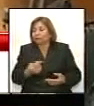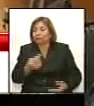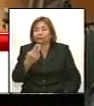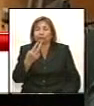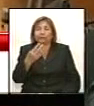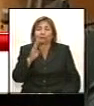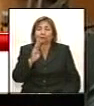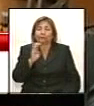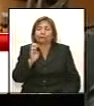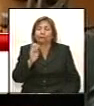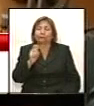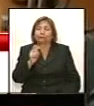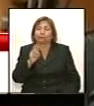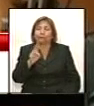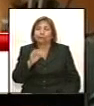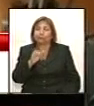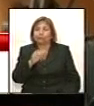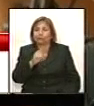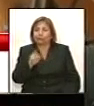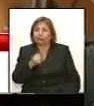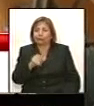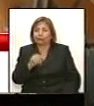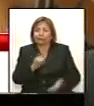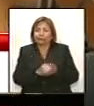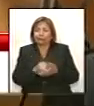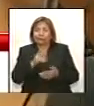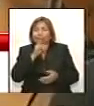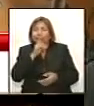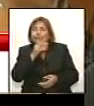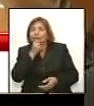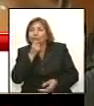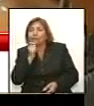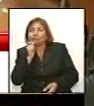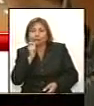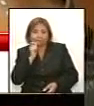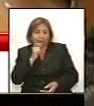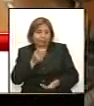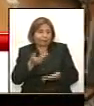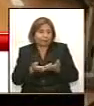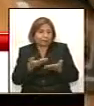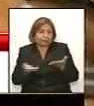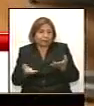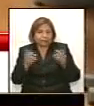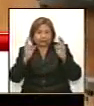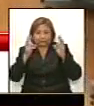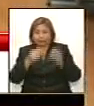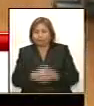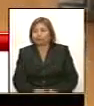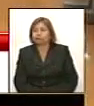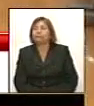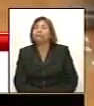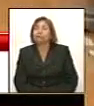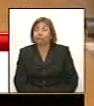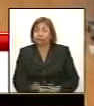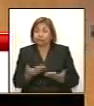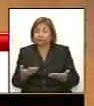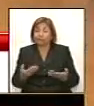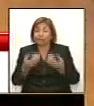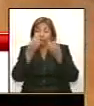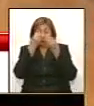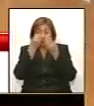Beatriz. Hay un tema mucho con la confidenciabilidad del titular y todo esta información